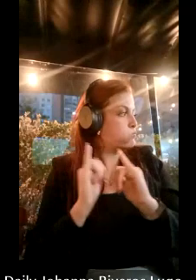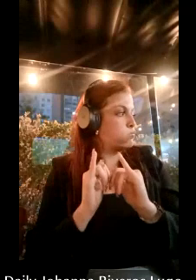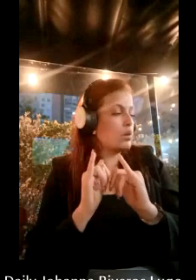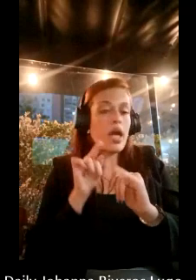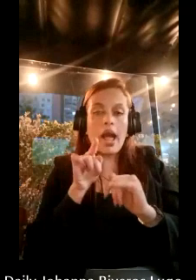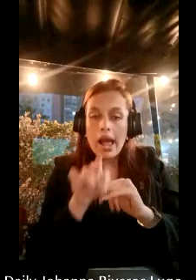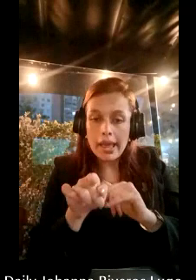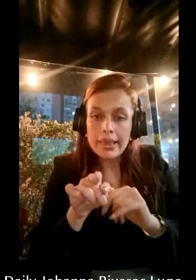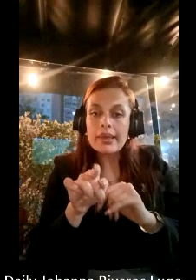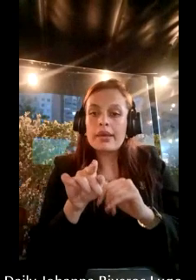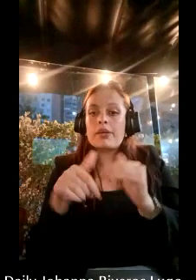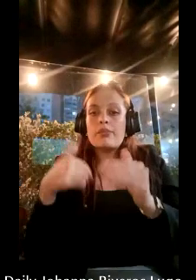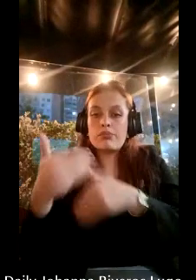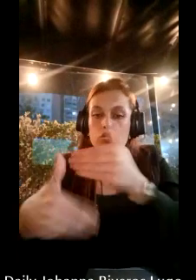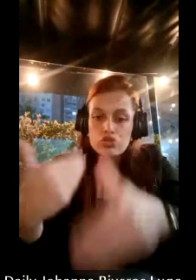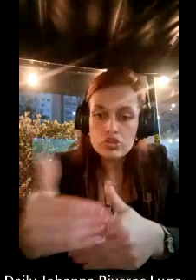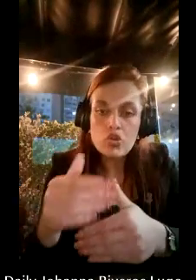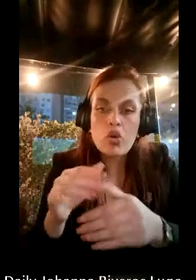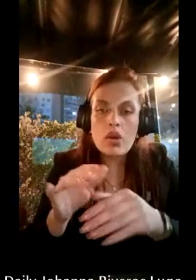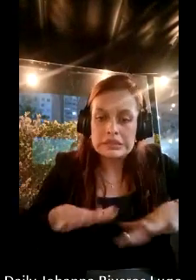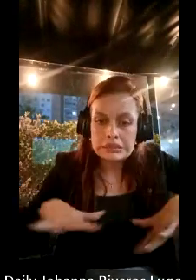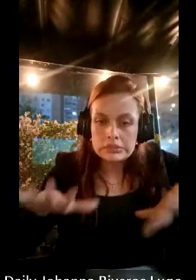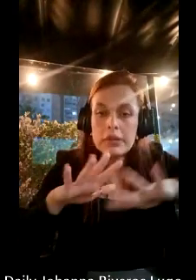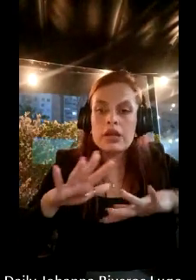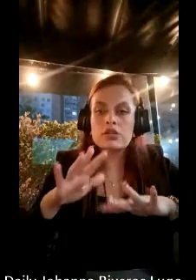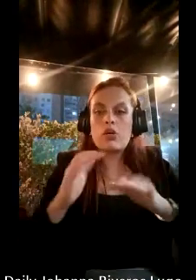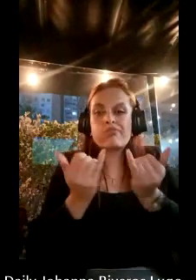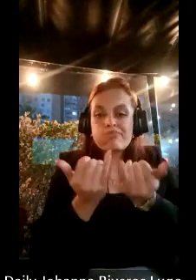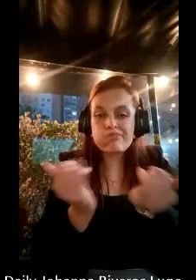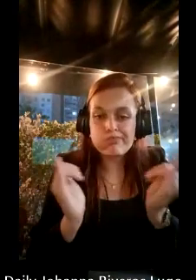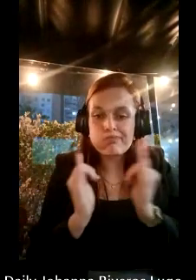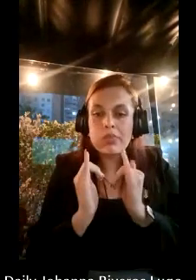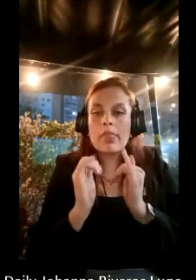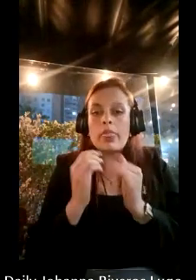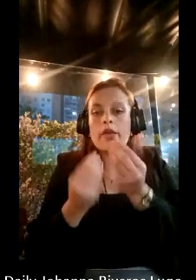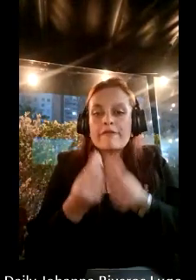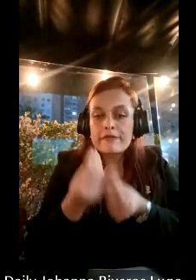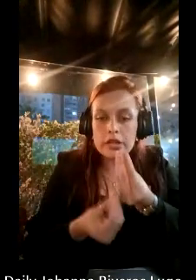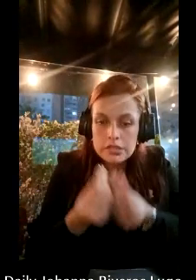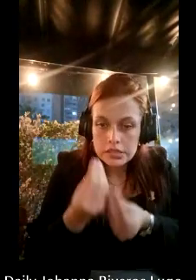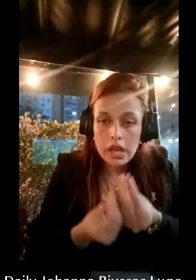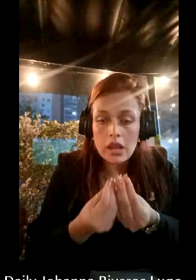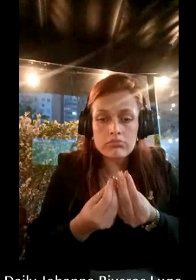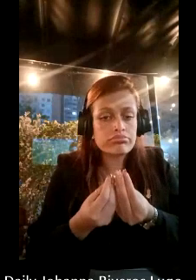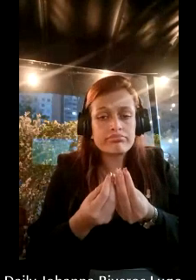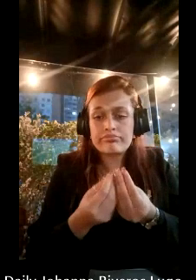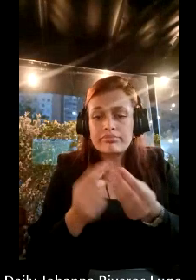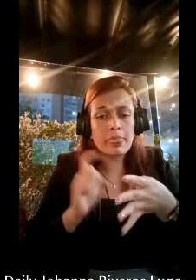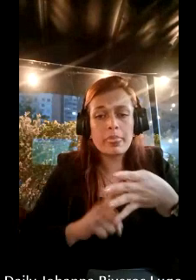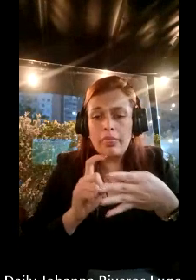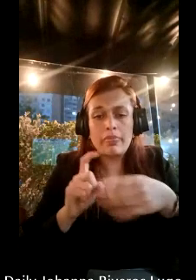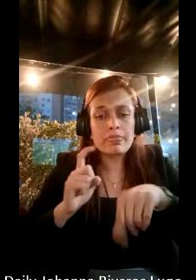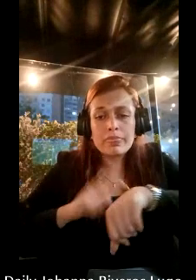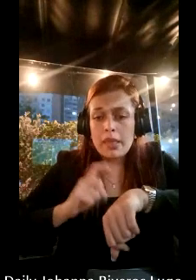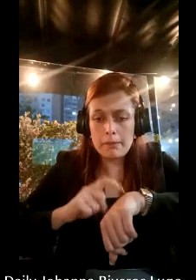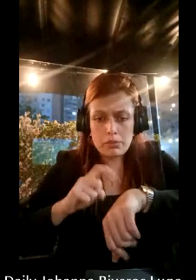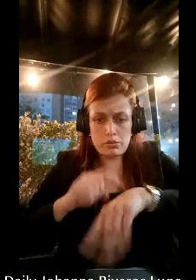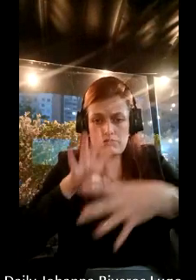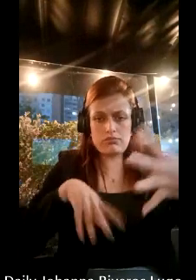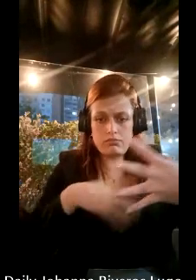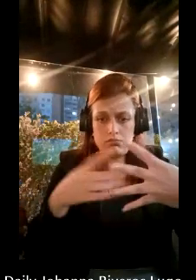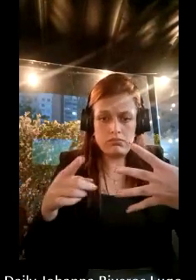digamos que el espacio que tenemos para el componente de física es muy pequeño, muy corto. Solamente tenemos